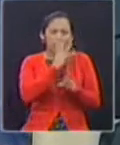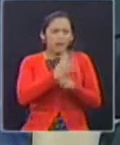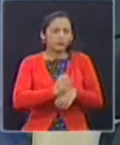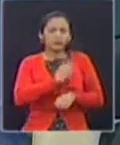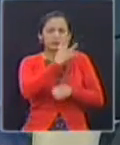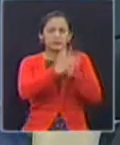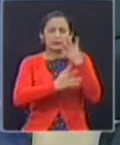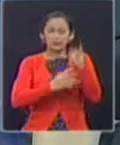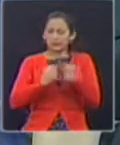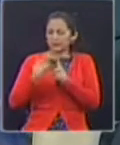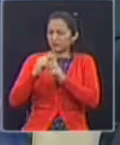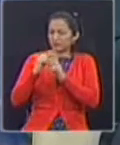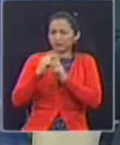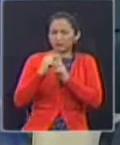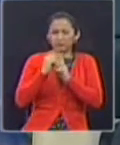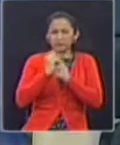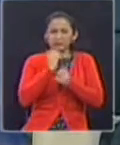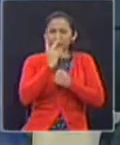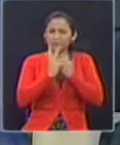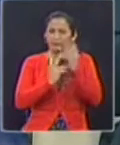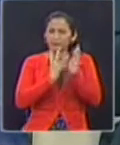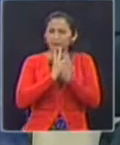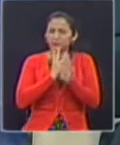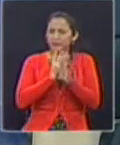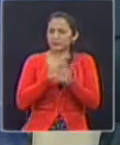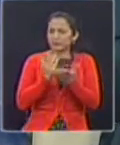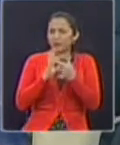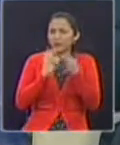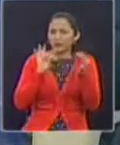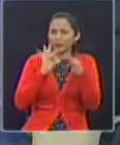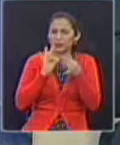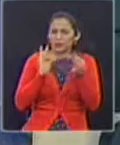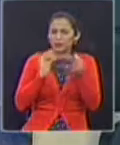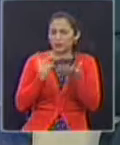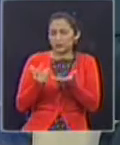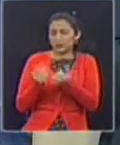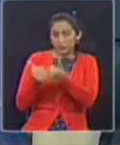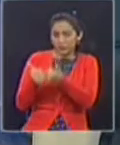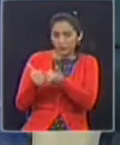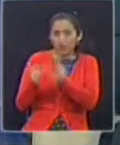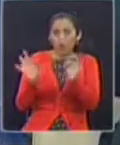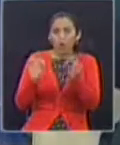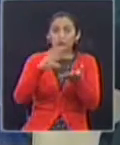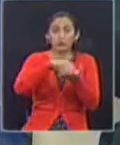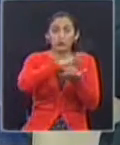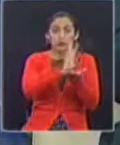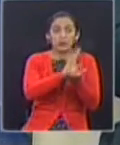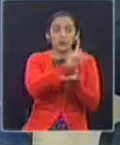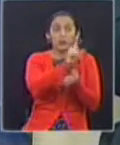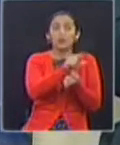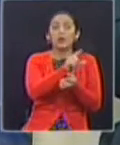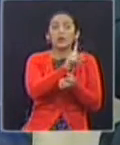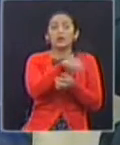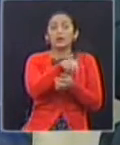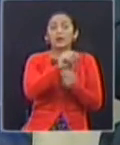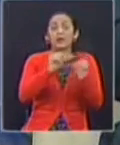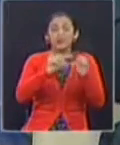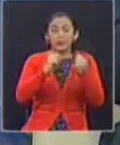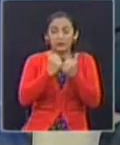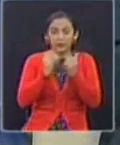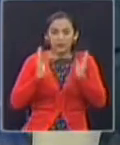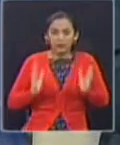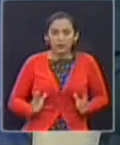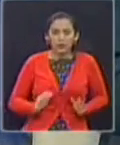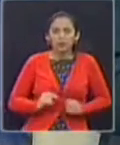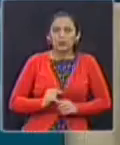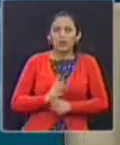que envió el vicepresidente de la República, sino también por comentarios que hacen ciertos asambleístas y líderes de Alianza País e incluso el expresidente de la